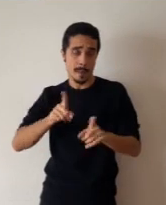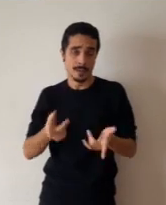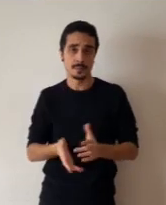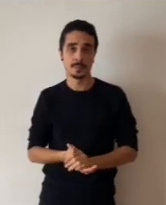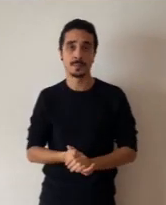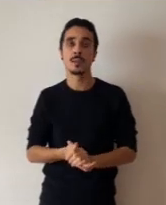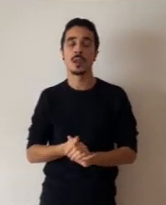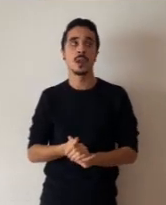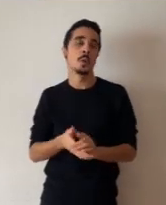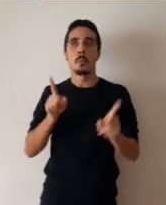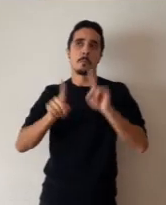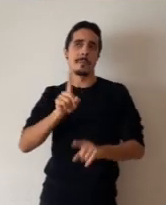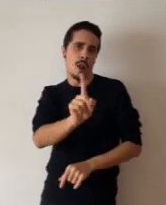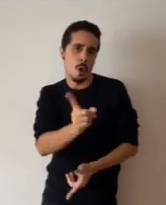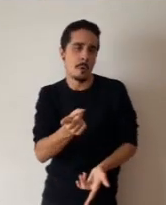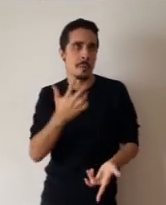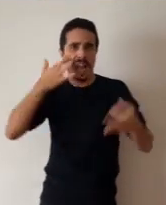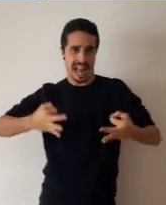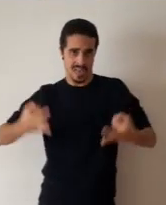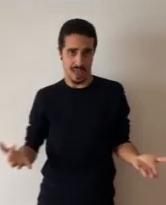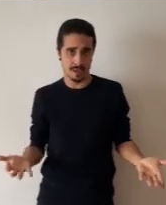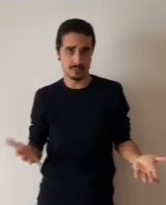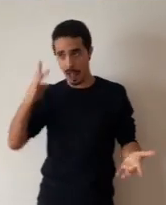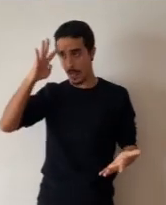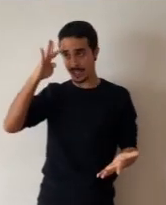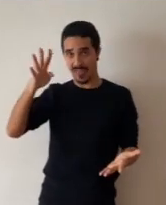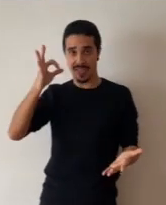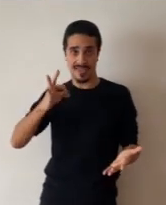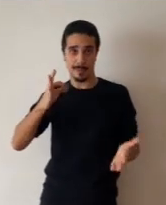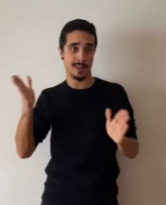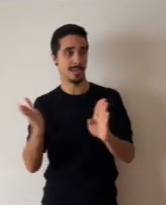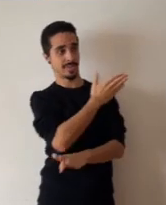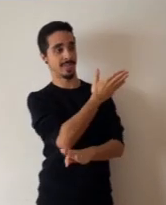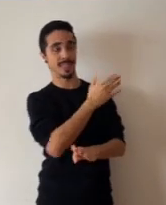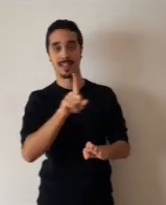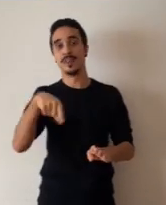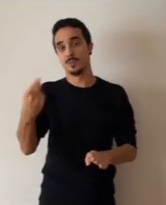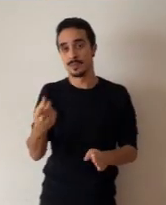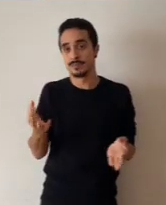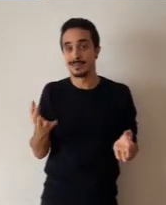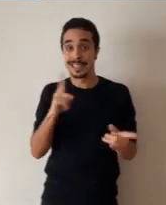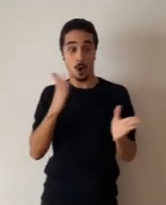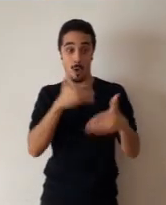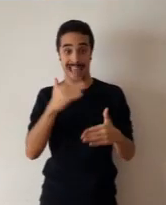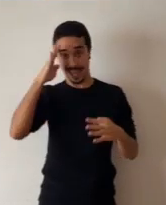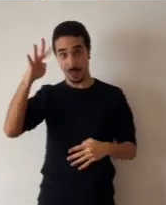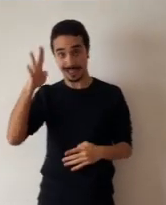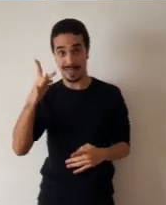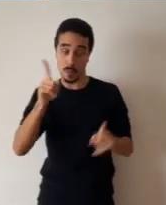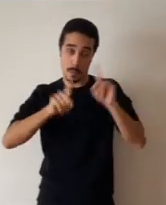un problema con el que, bueno, un problema no, es una realidad. O sea, la adolescencia hay que pasarla, el que no pasa